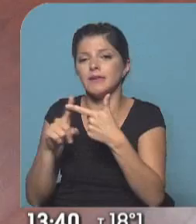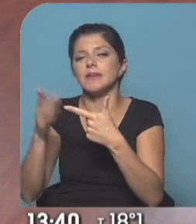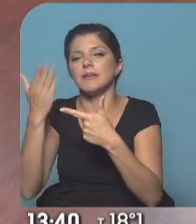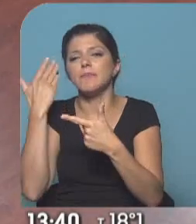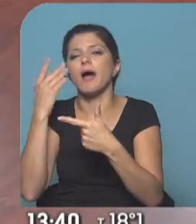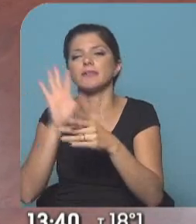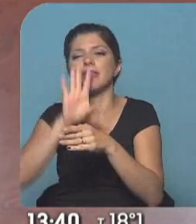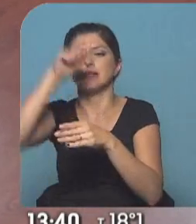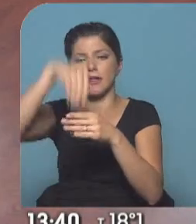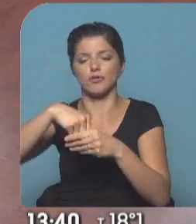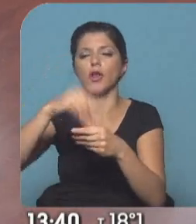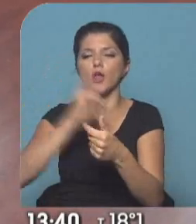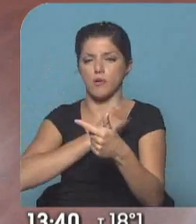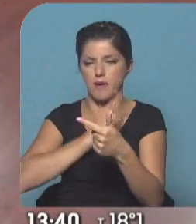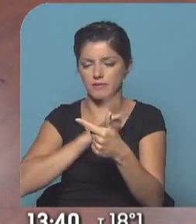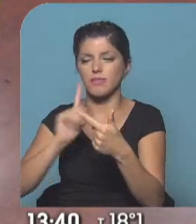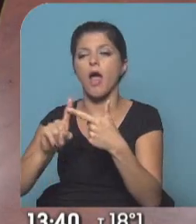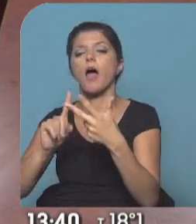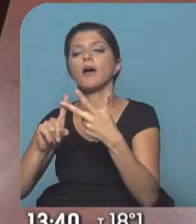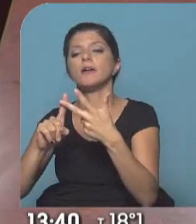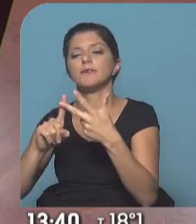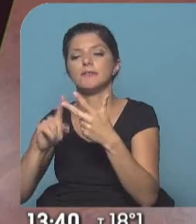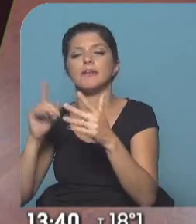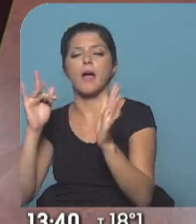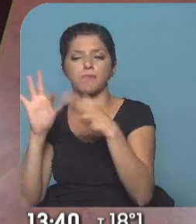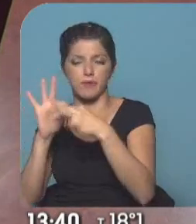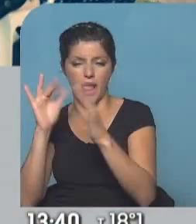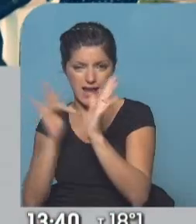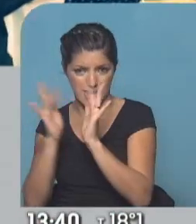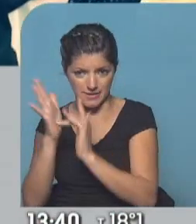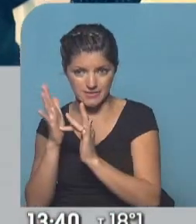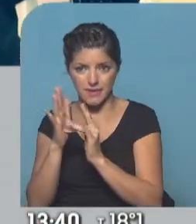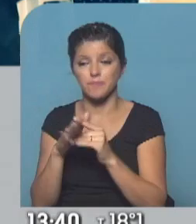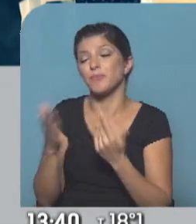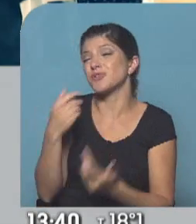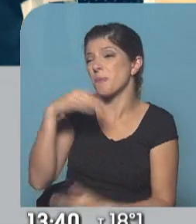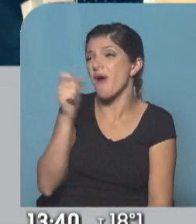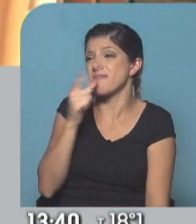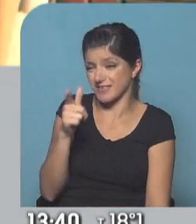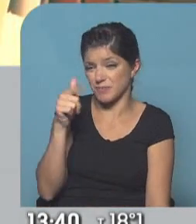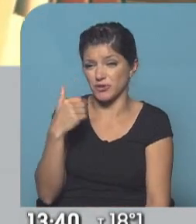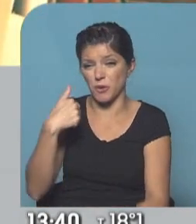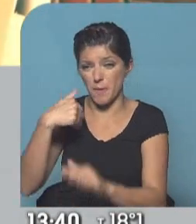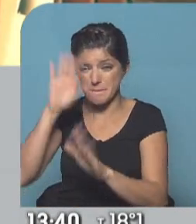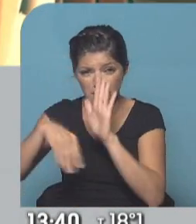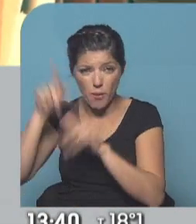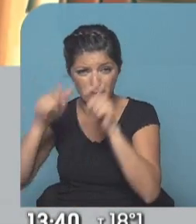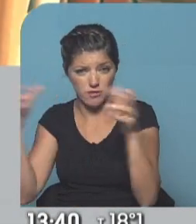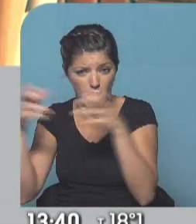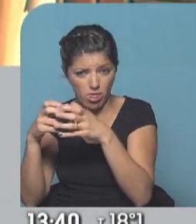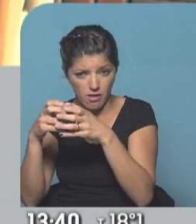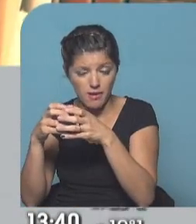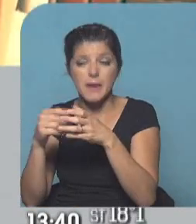en las universidades, con más influencia de la Iglesia. Esto podría ser que por un lado sea más fácil porque son menos, pero por el otro lado requiere una tarea